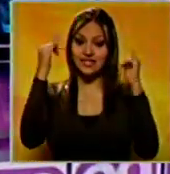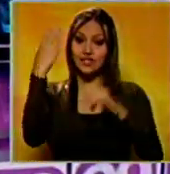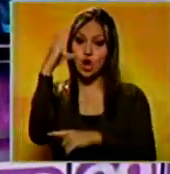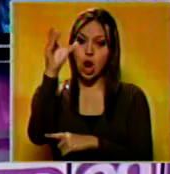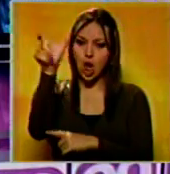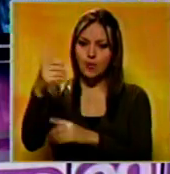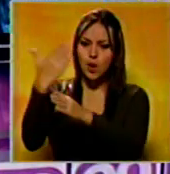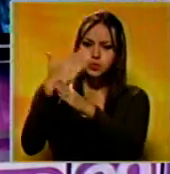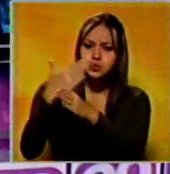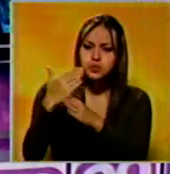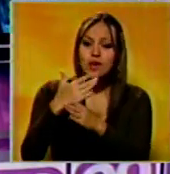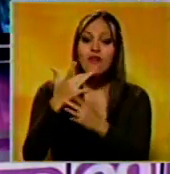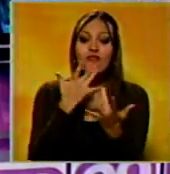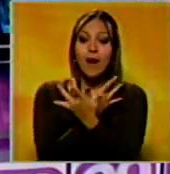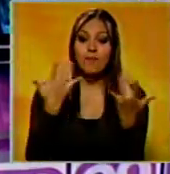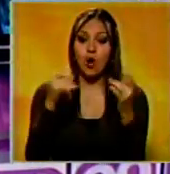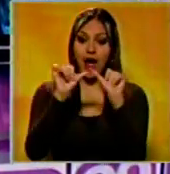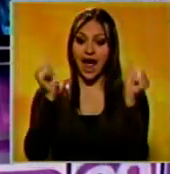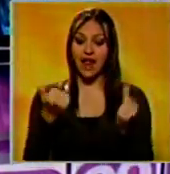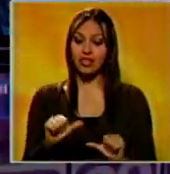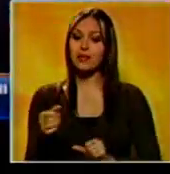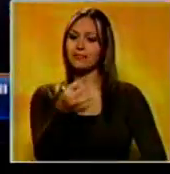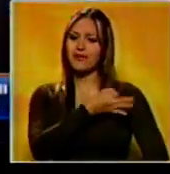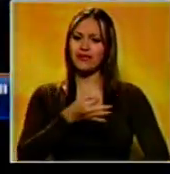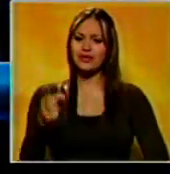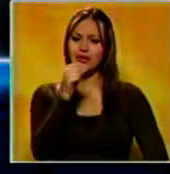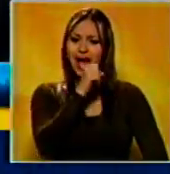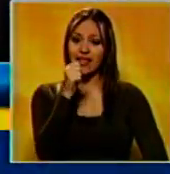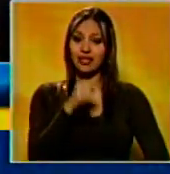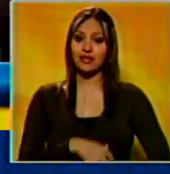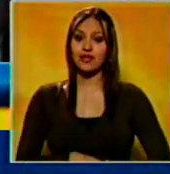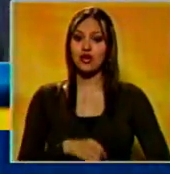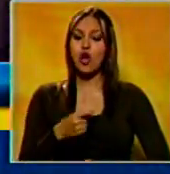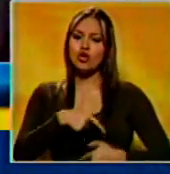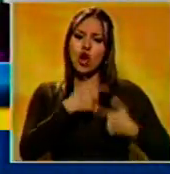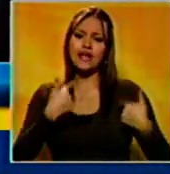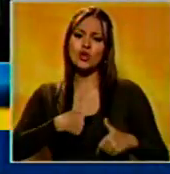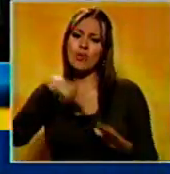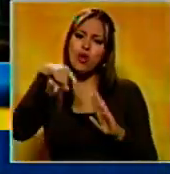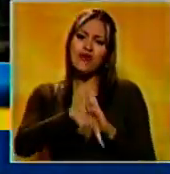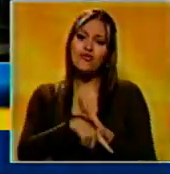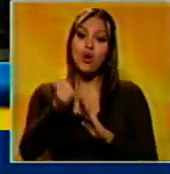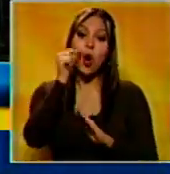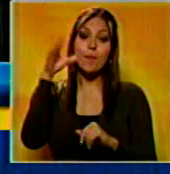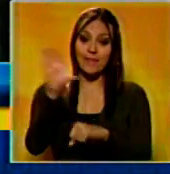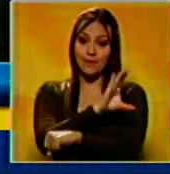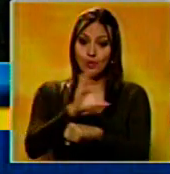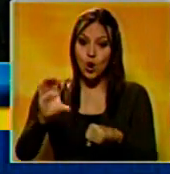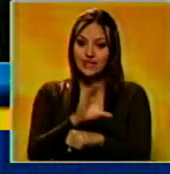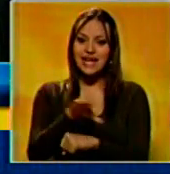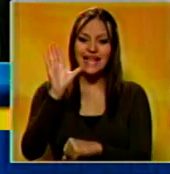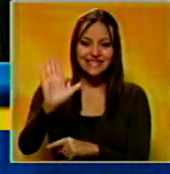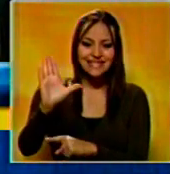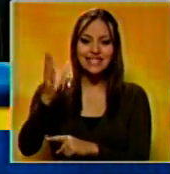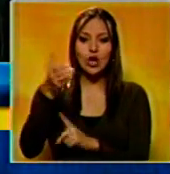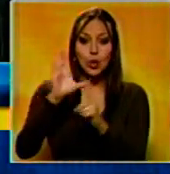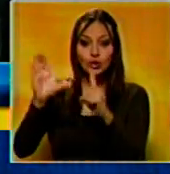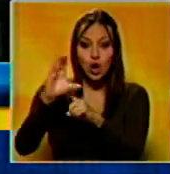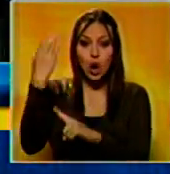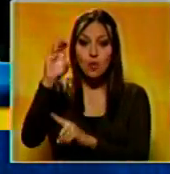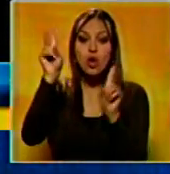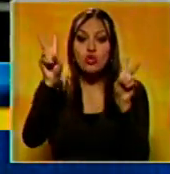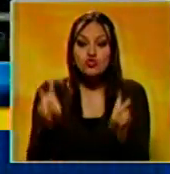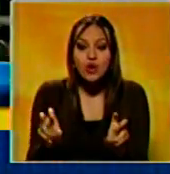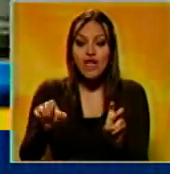colombianos su trayectoria artística con un gran concierto. De su corazón profundo, el hombre que llevó la música vallenatera a nuevas fronteras